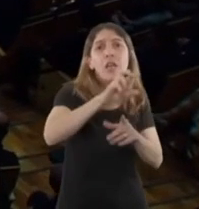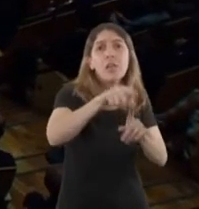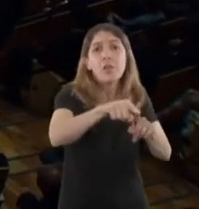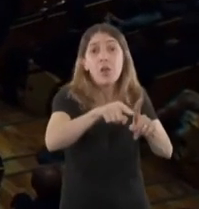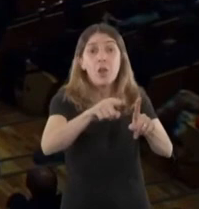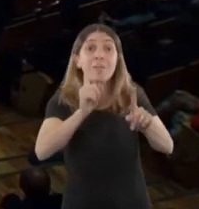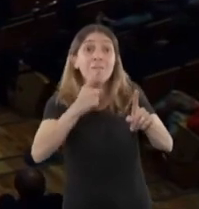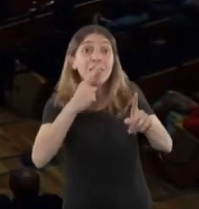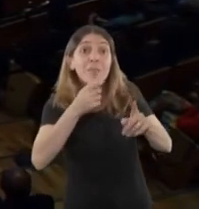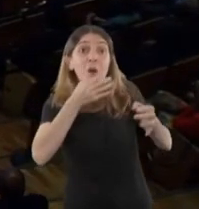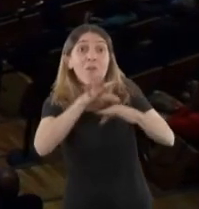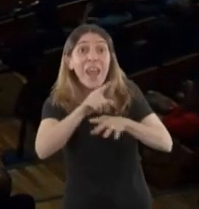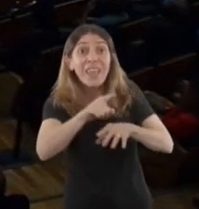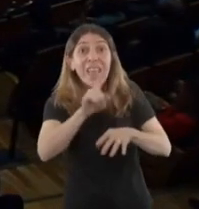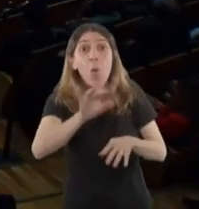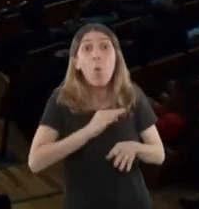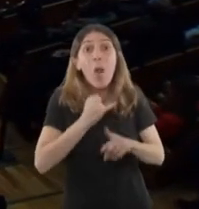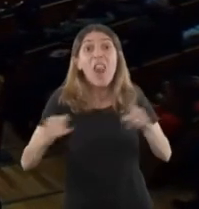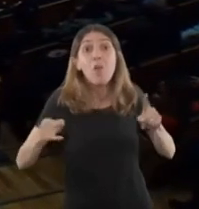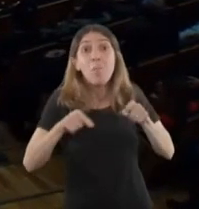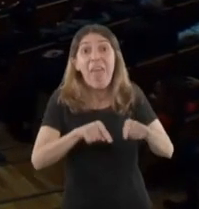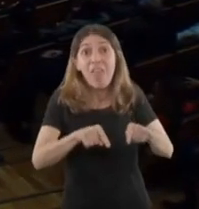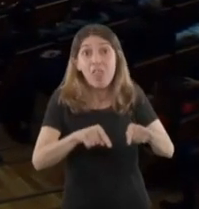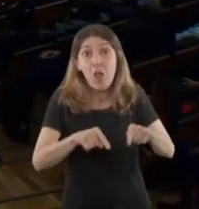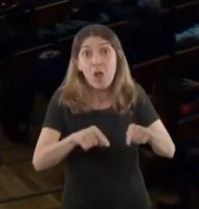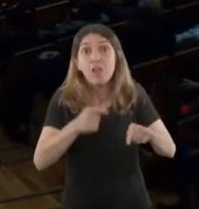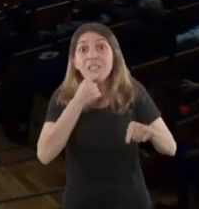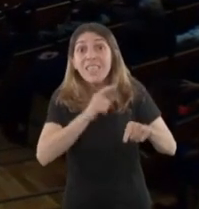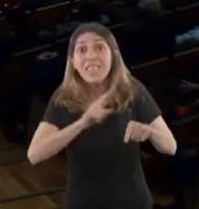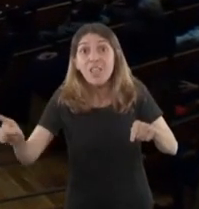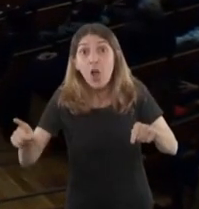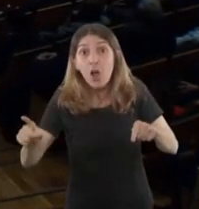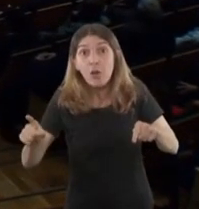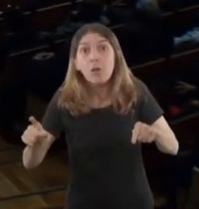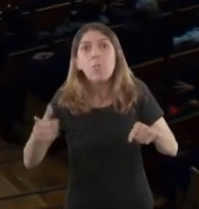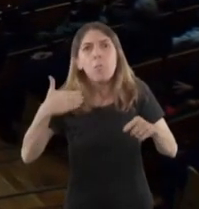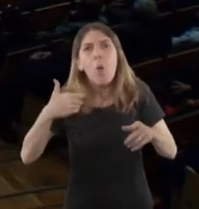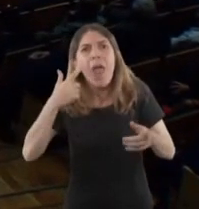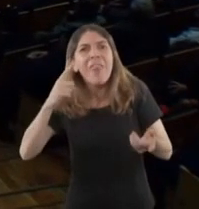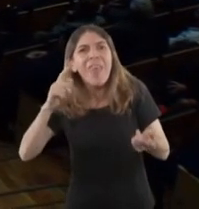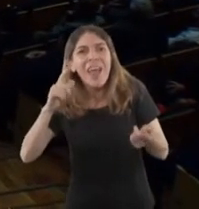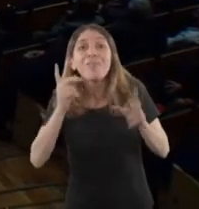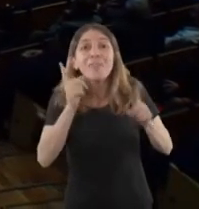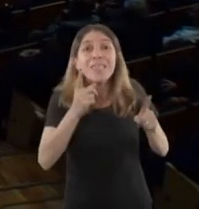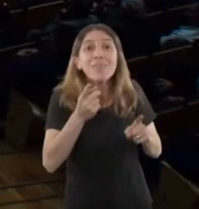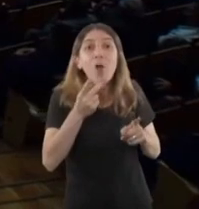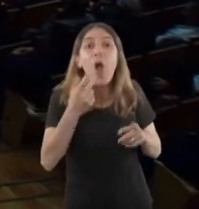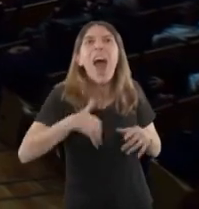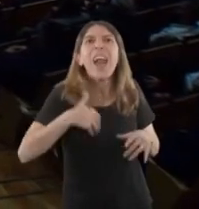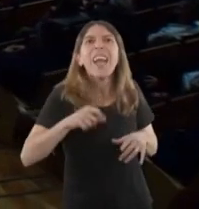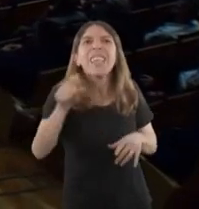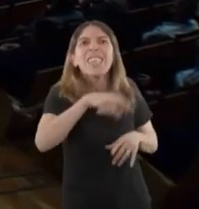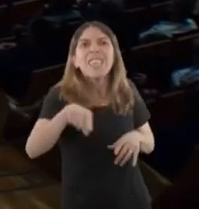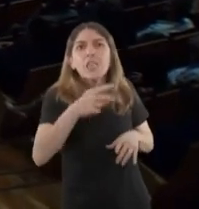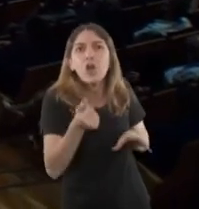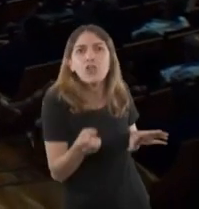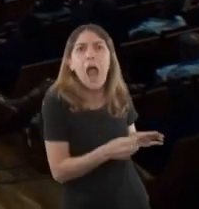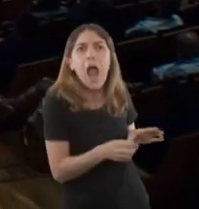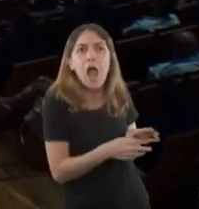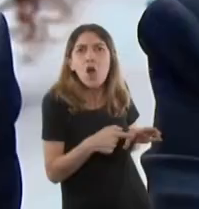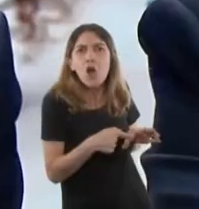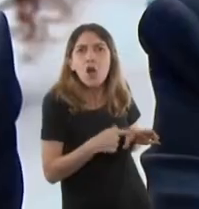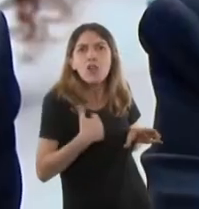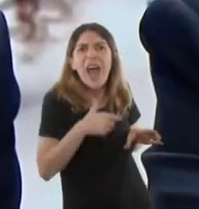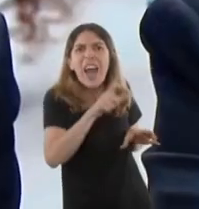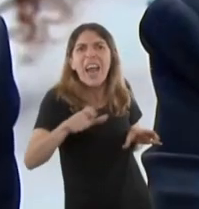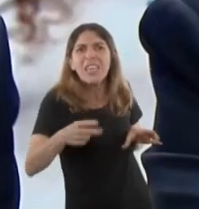en menos de un año y medio sino que además nos permite transformar el ahorro de los argentinos que está guardado en un colchón en ahorro